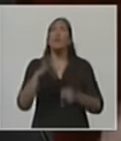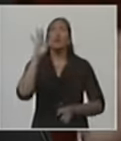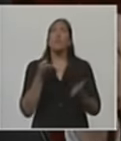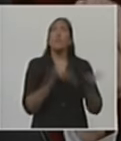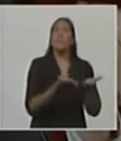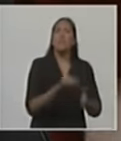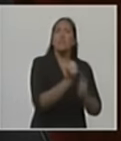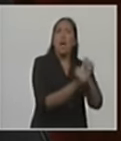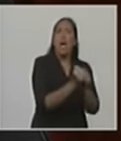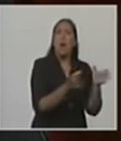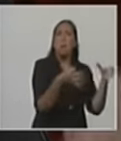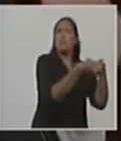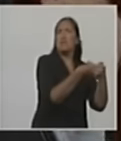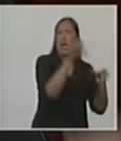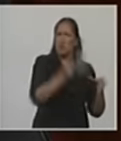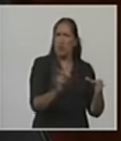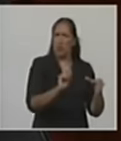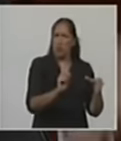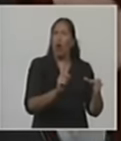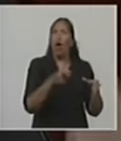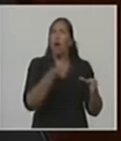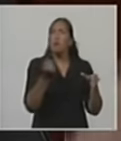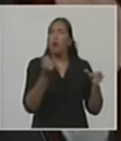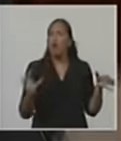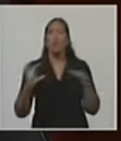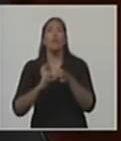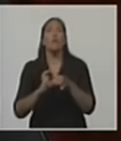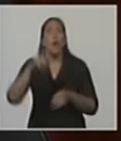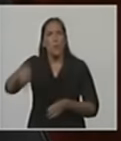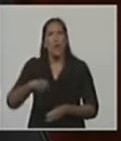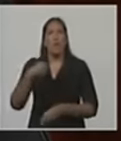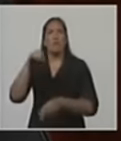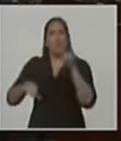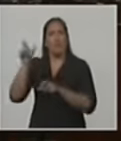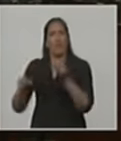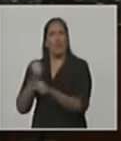que es clave para el desarrollo, para generar empleo y reducir la pobreza.